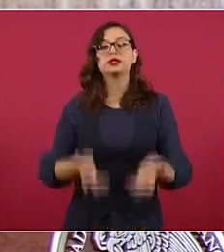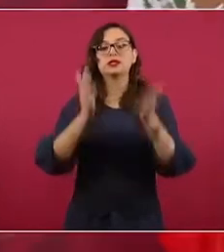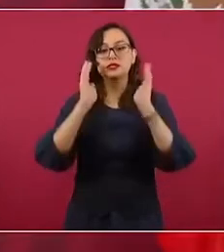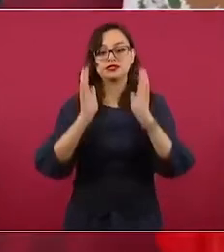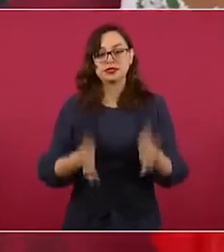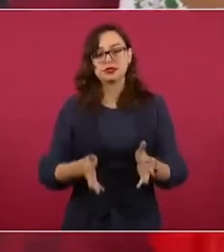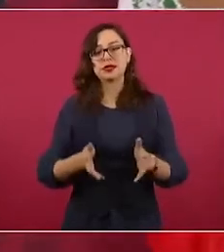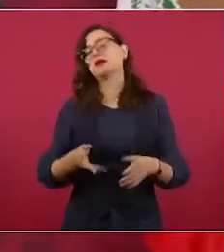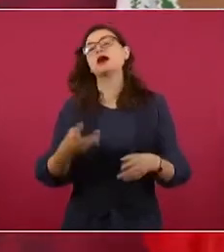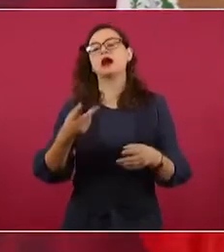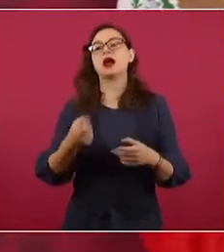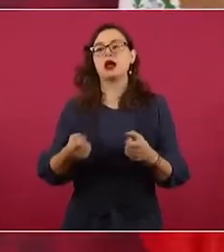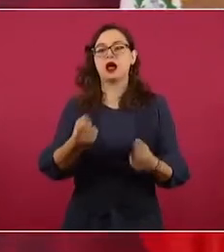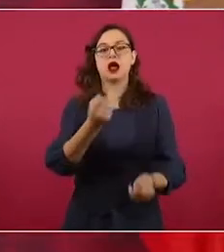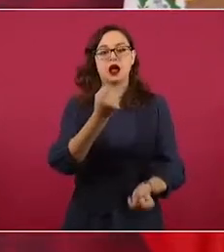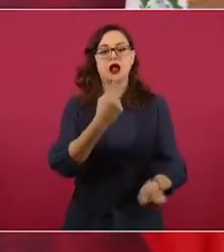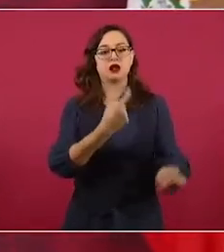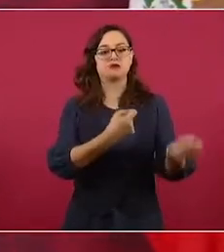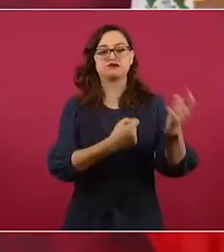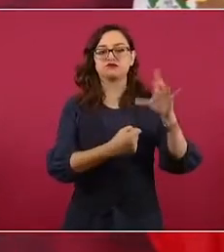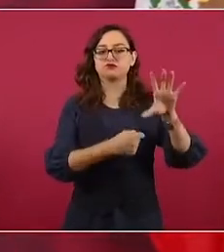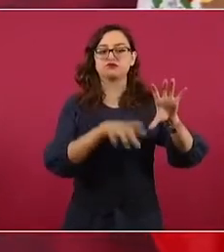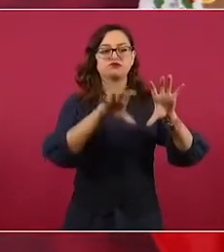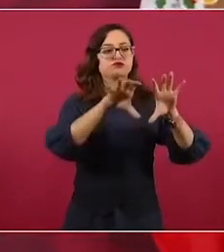tanto en